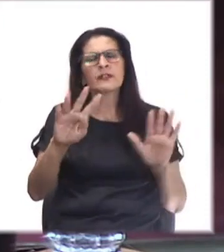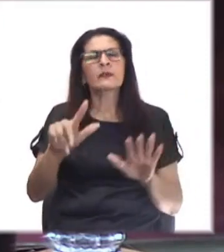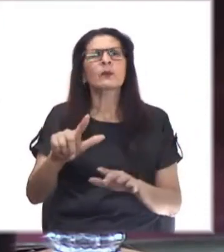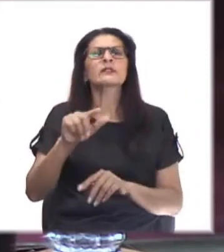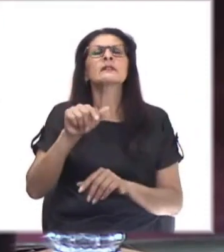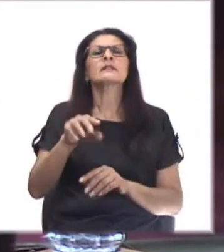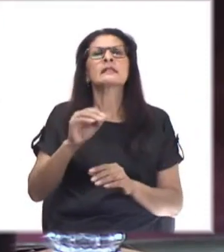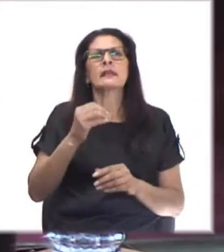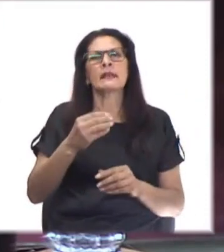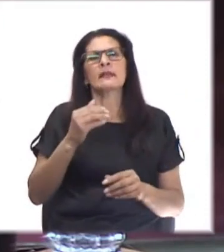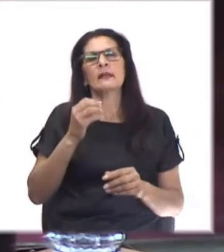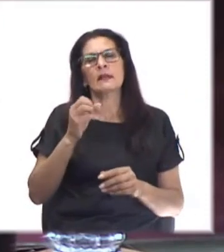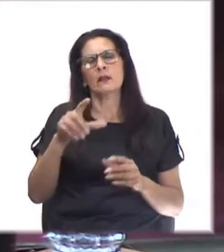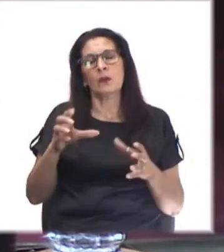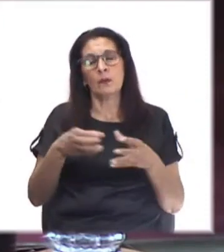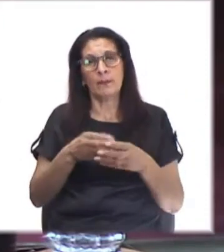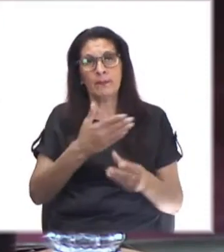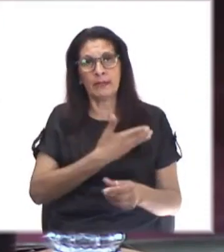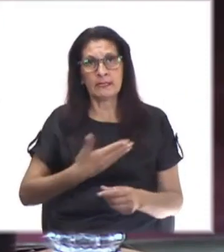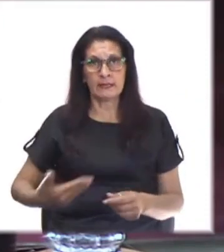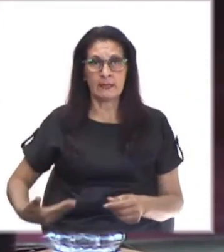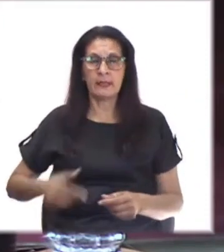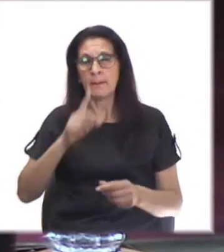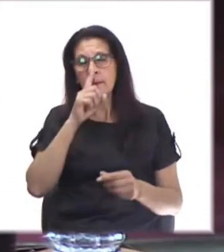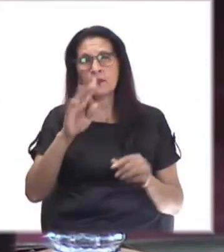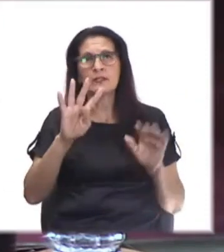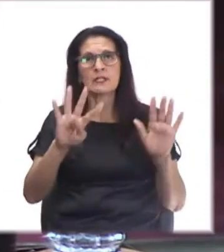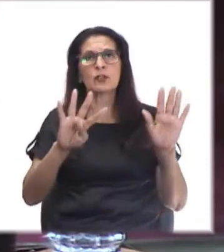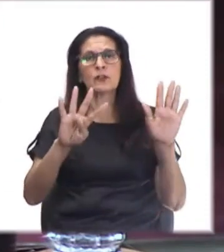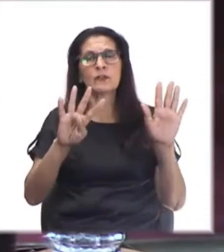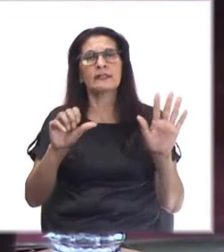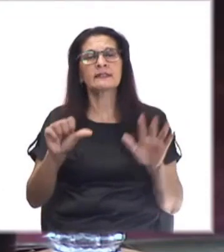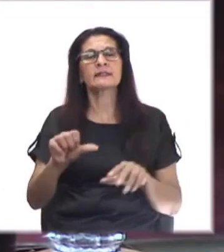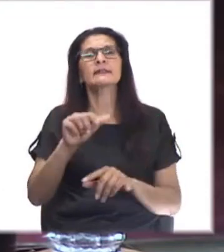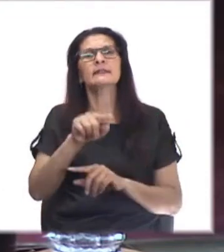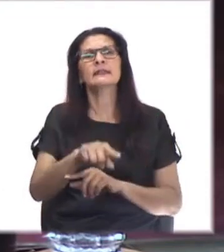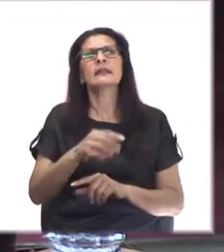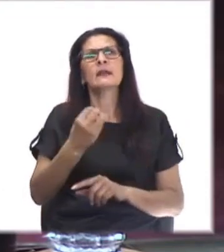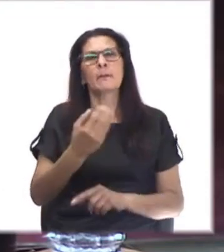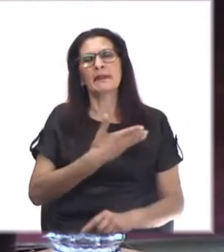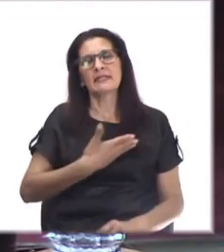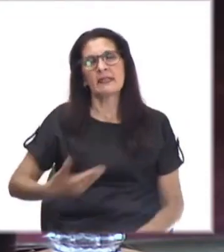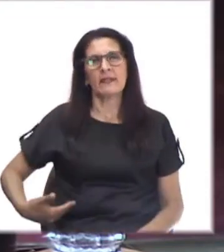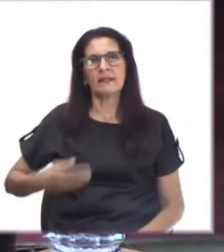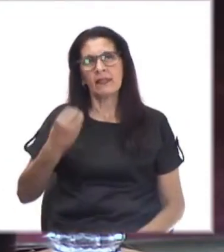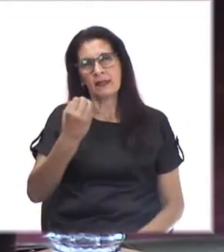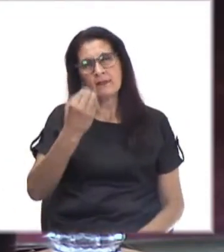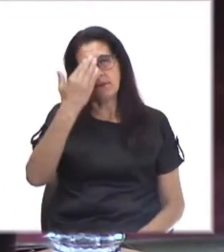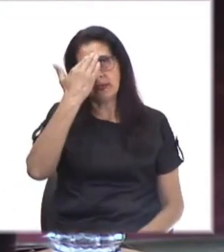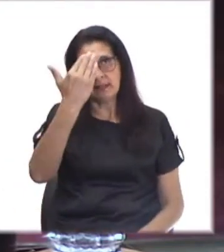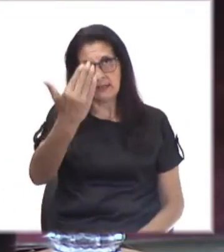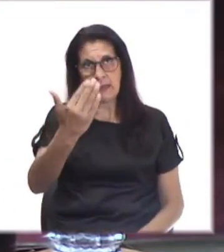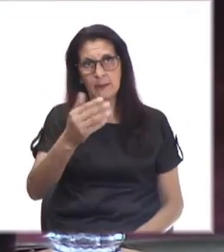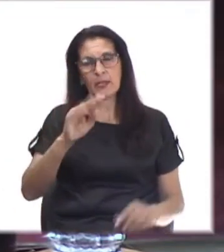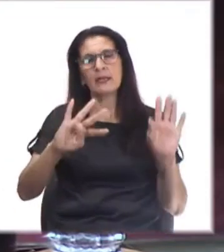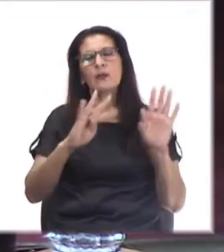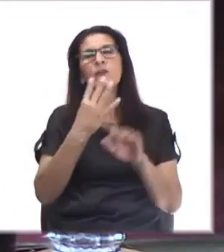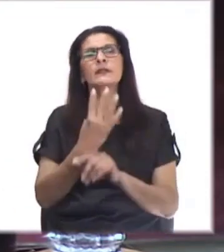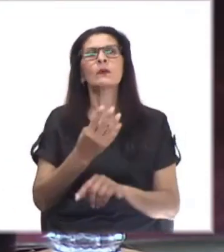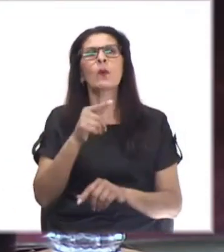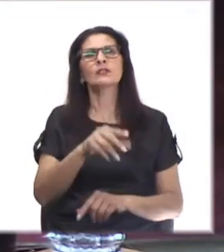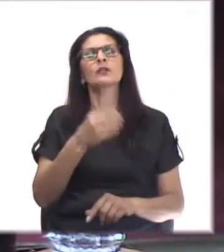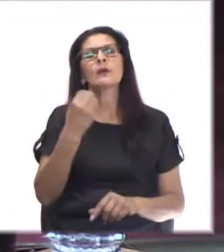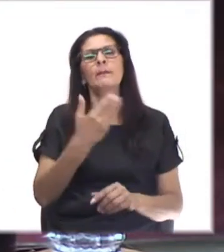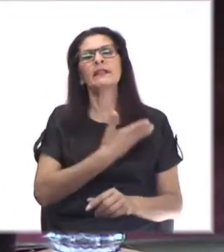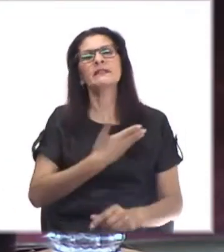Encuentro Progresista, en 1993 asume como presidente del Frente Amplio y en el 94 es presidente a